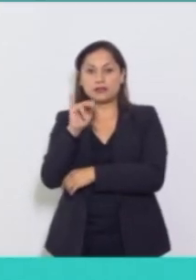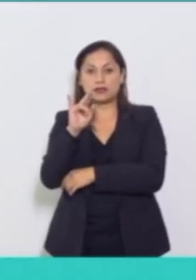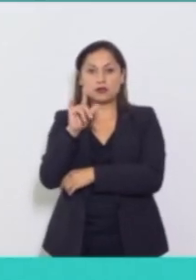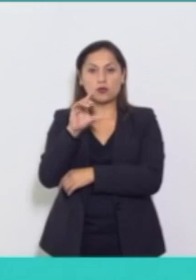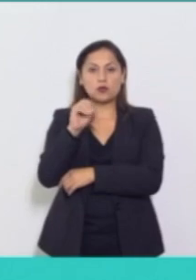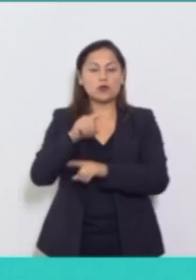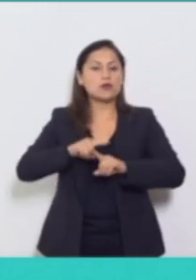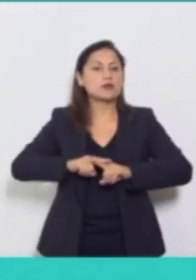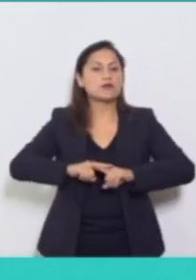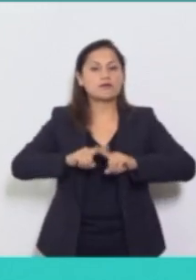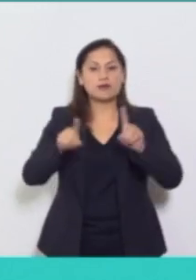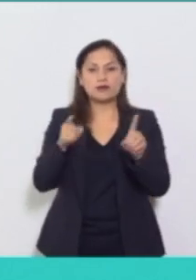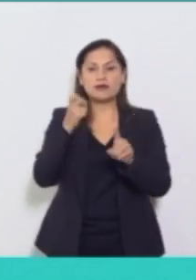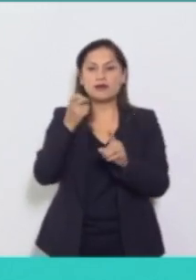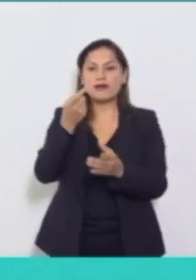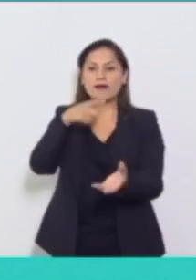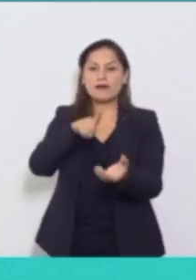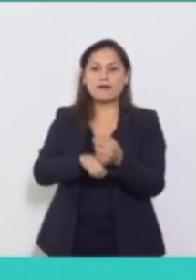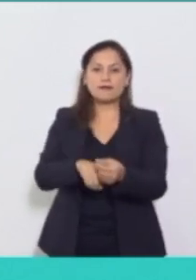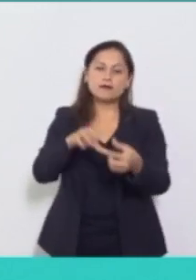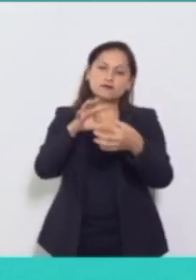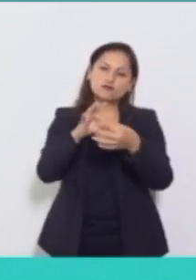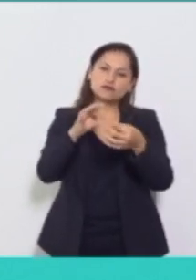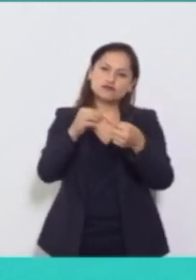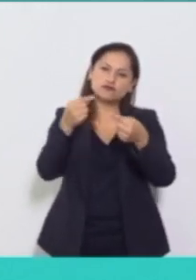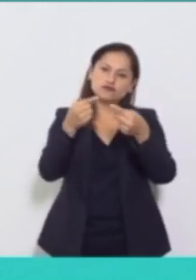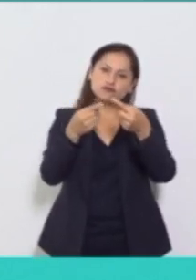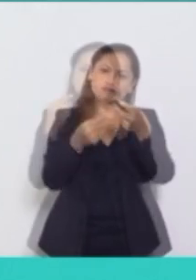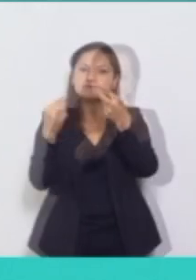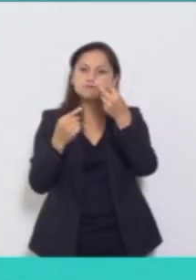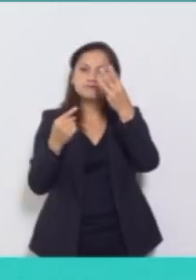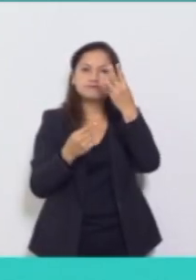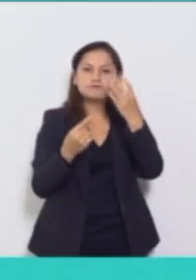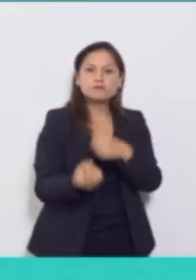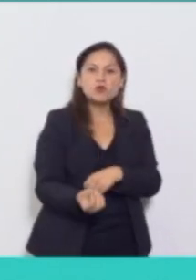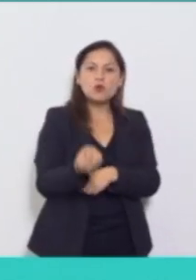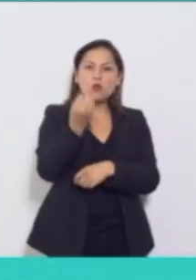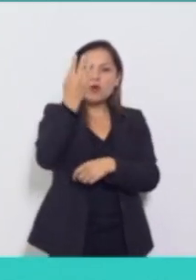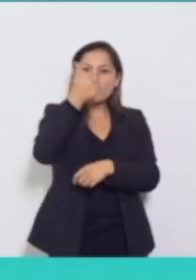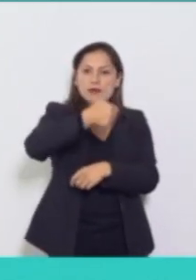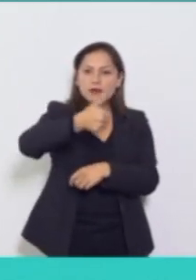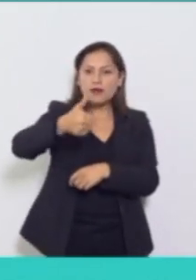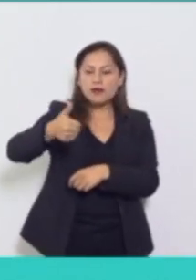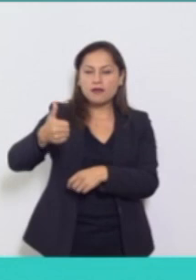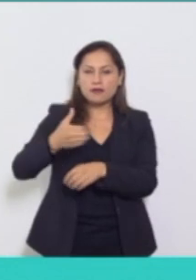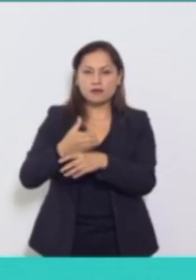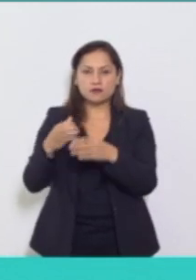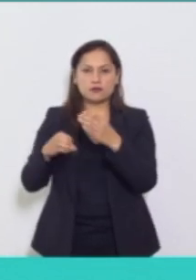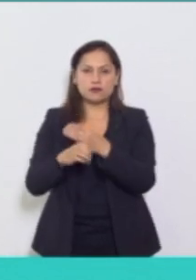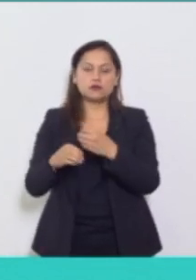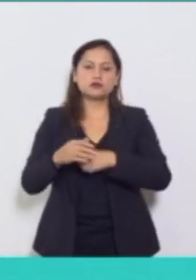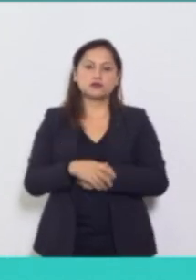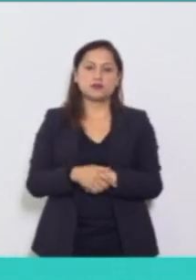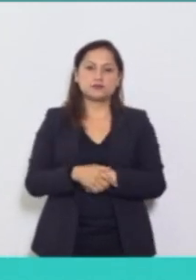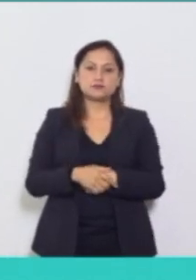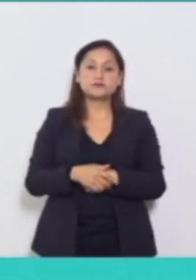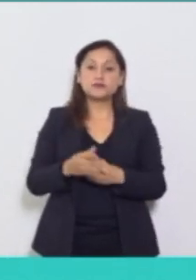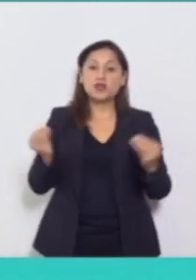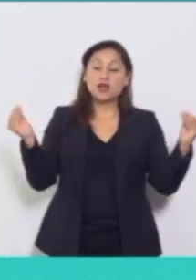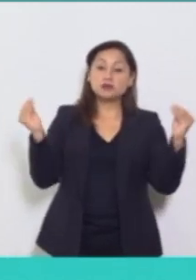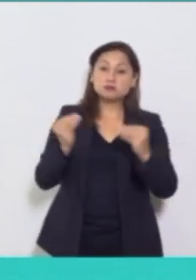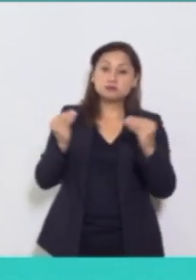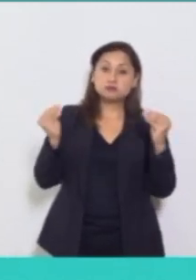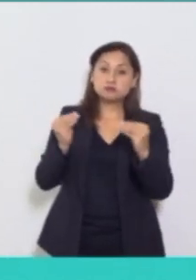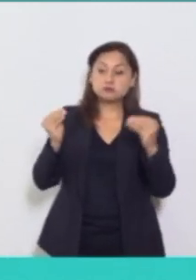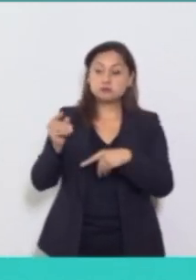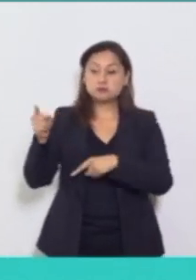medios a través de los cuales los compra y que los recursos públicos asignados son administrados de forma responsable. Asimismo, agregó, aportará al próximo gobierno